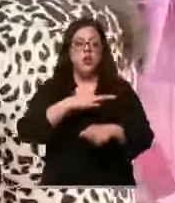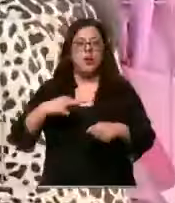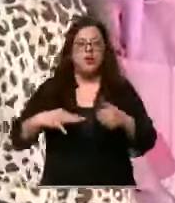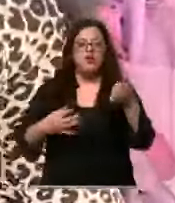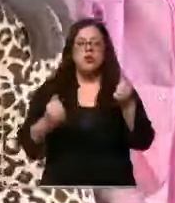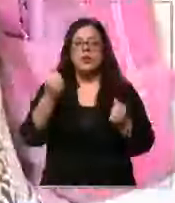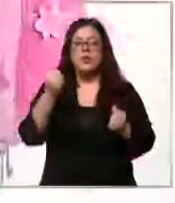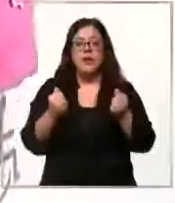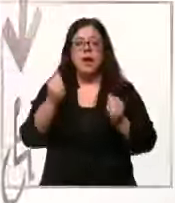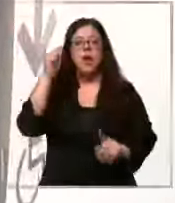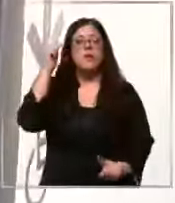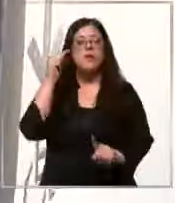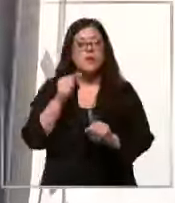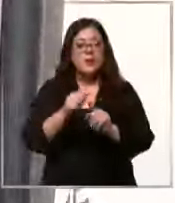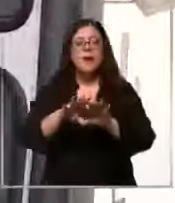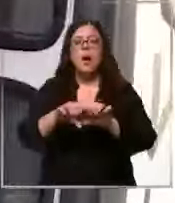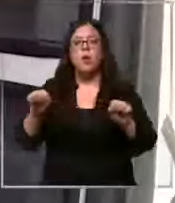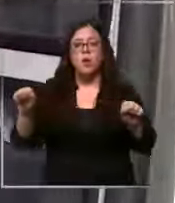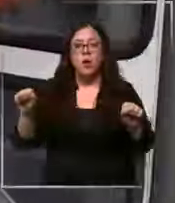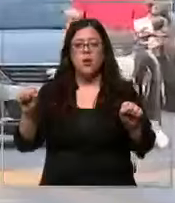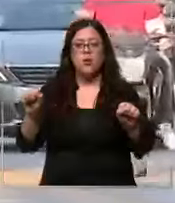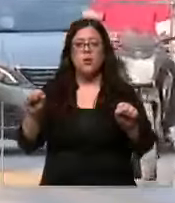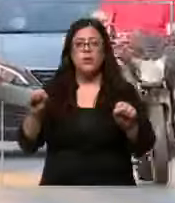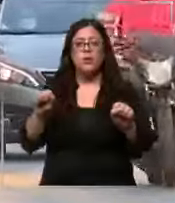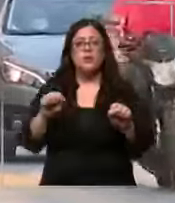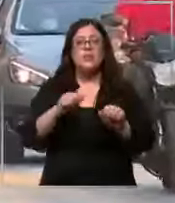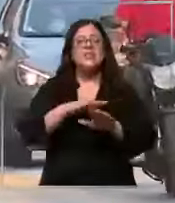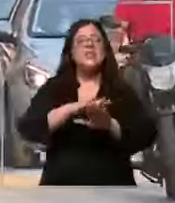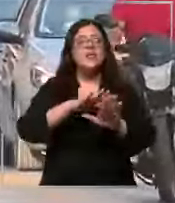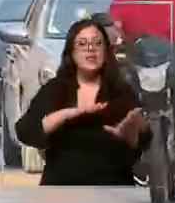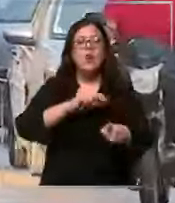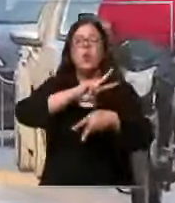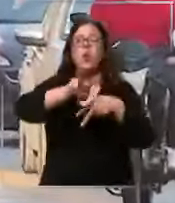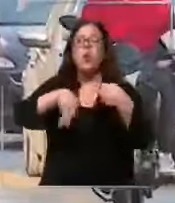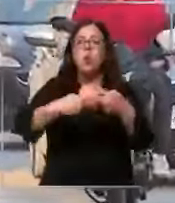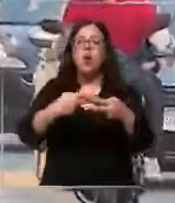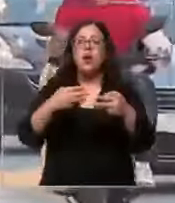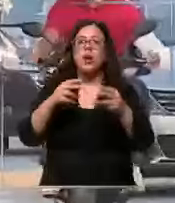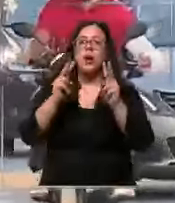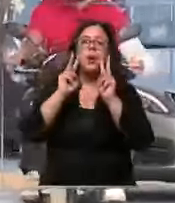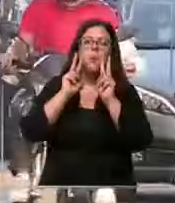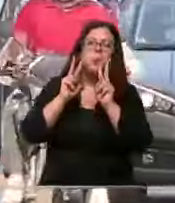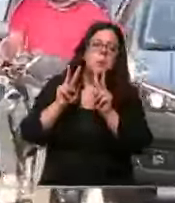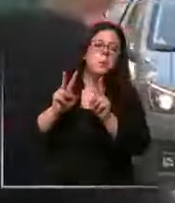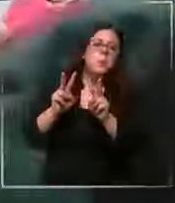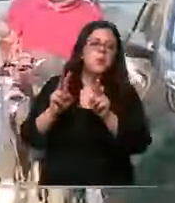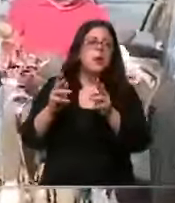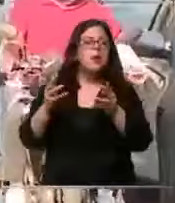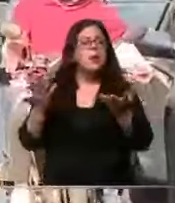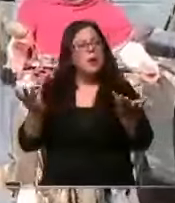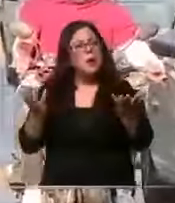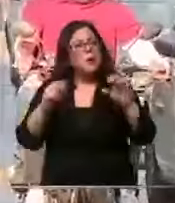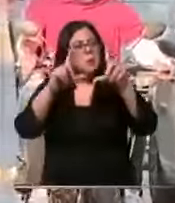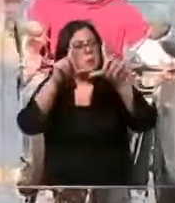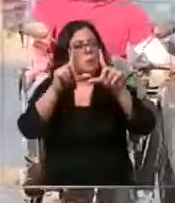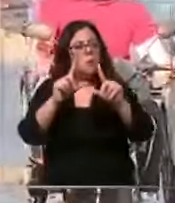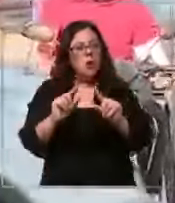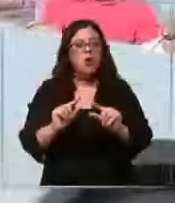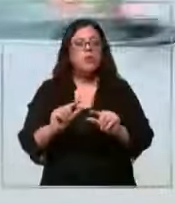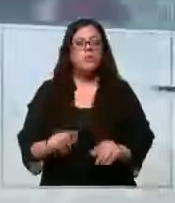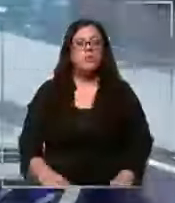Transportes con el fin de llegar a un acuerdo y evitar una movilización que al parecer cada día pierde más fuerza.